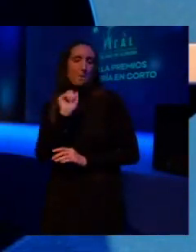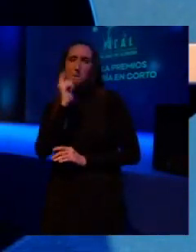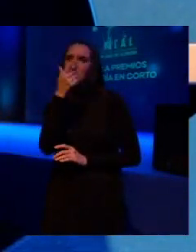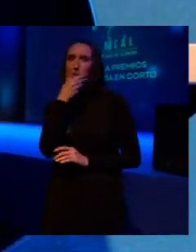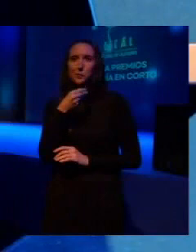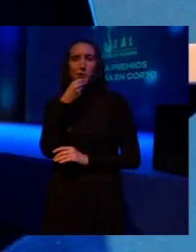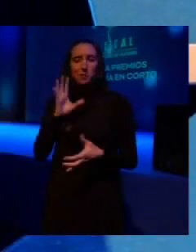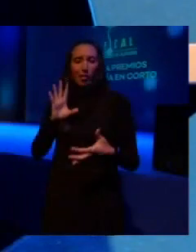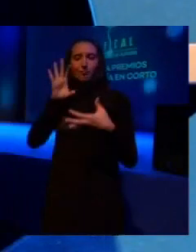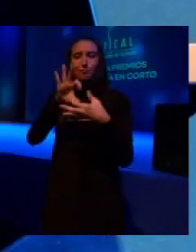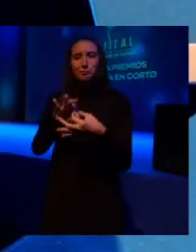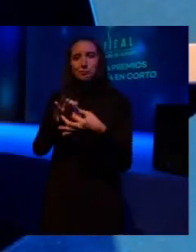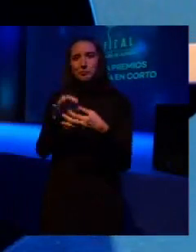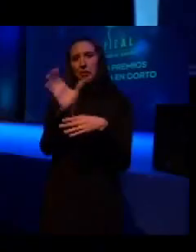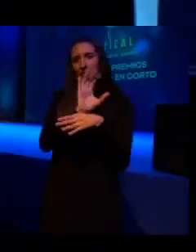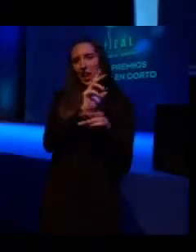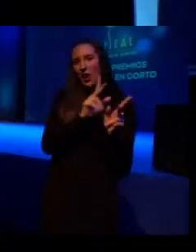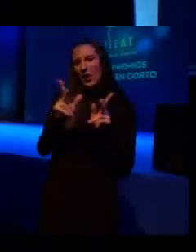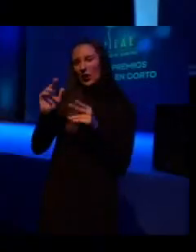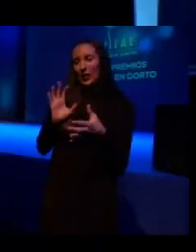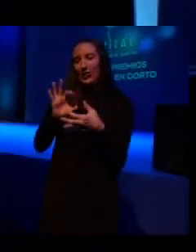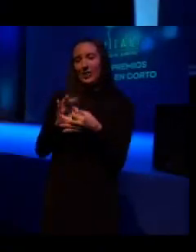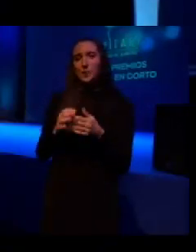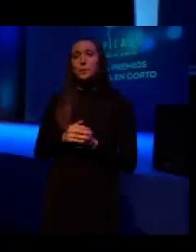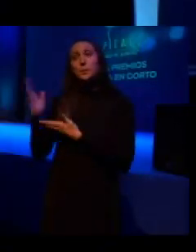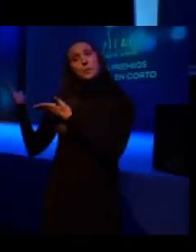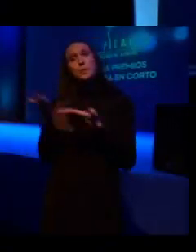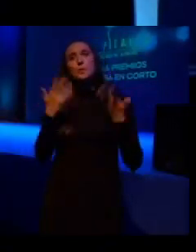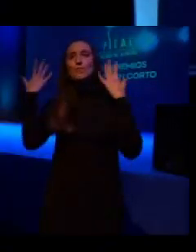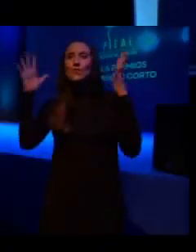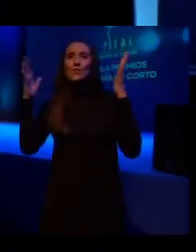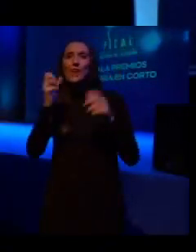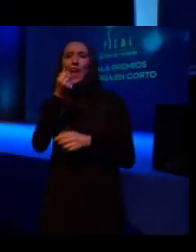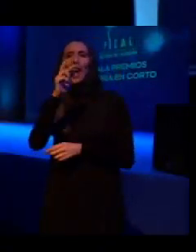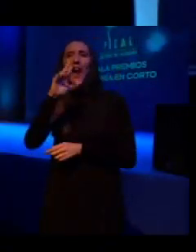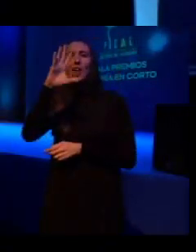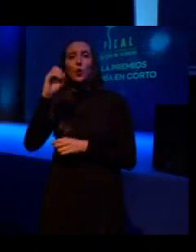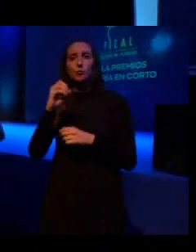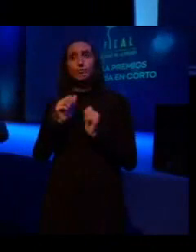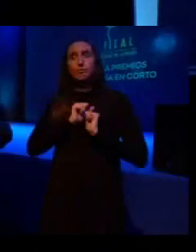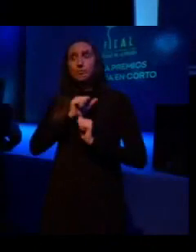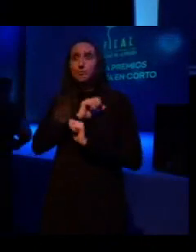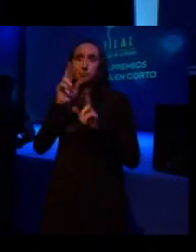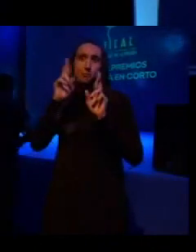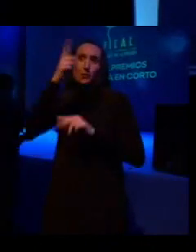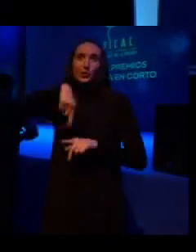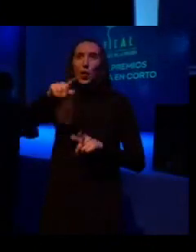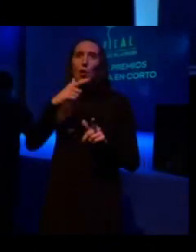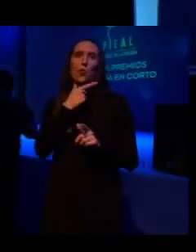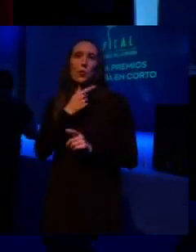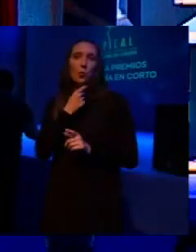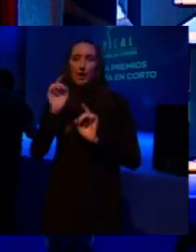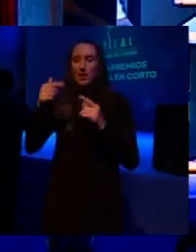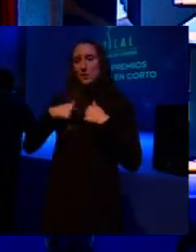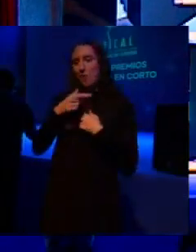nuestro amor por estas historias cortas. Así que vamos a recibir con un fuerte aplauso a Arco. Esperamos que os guste tanto como a